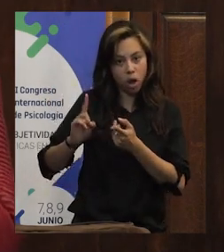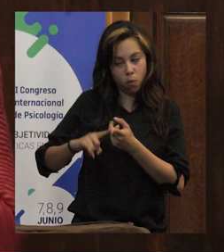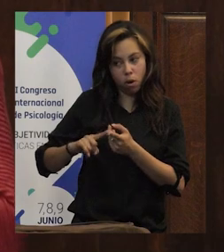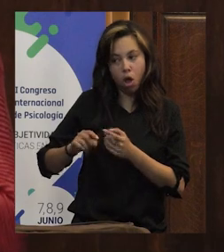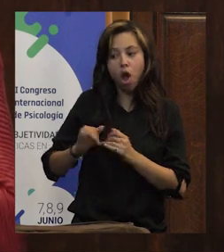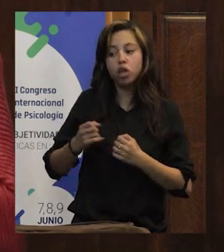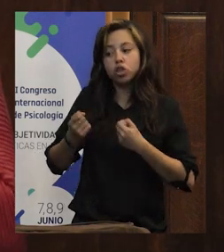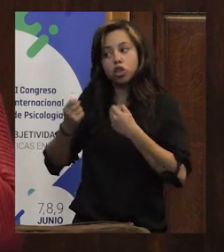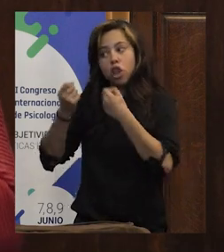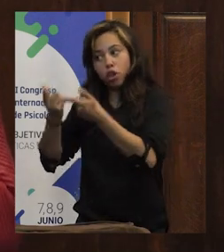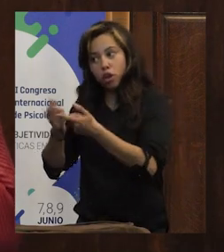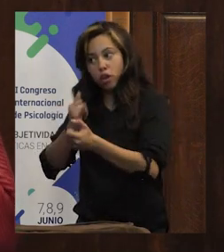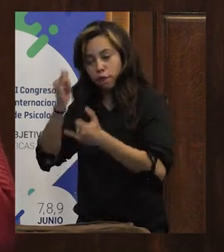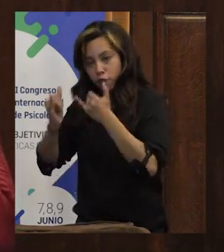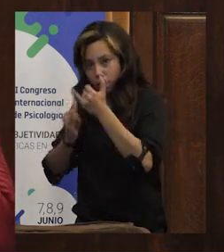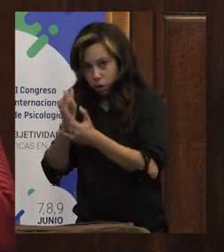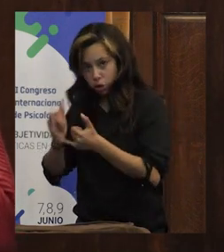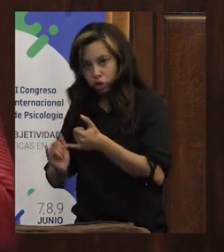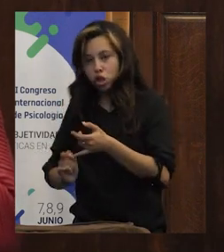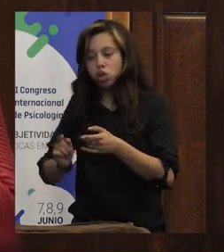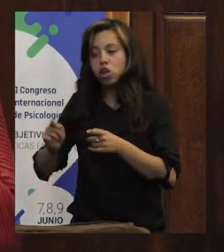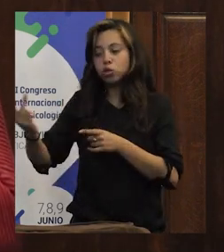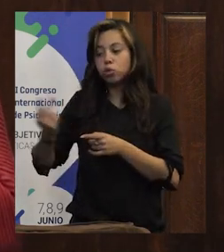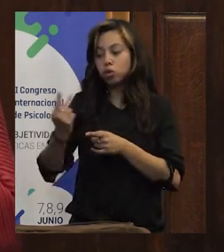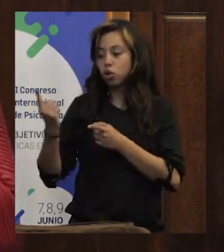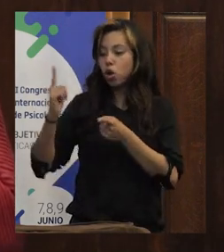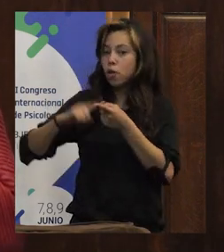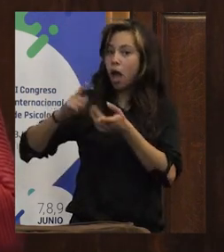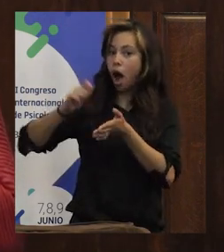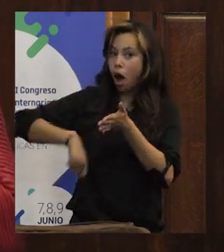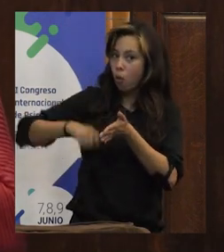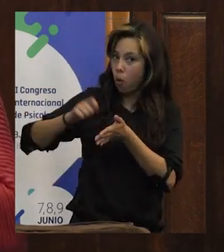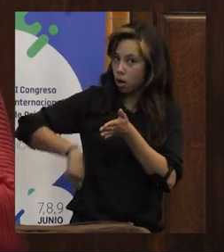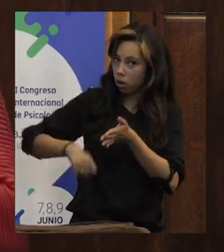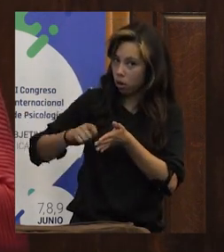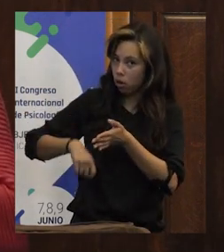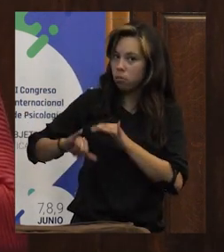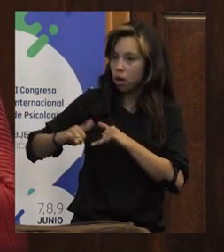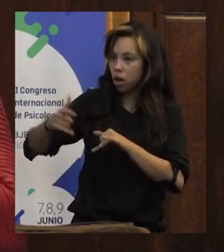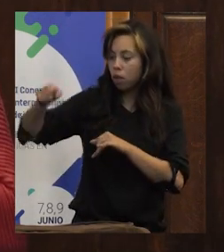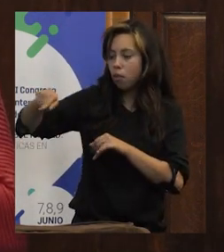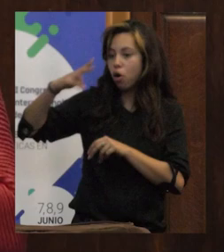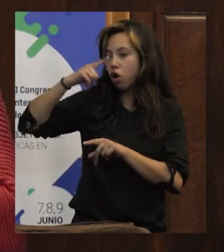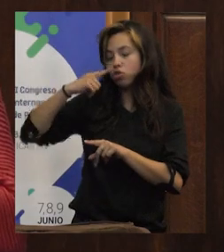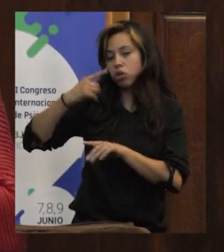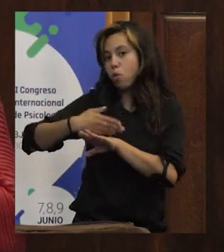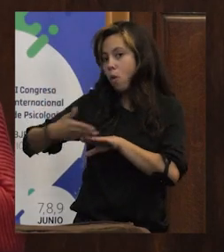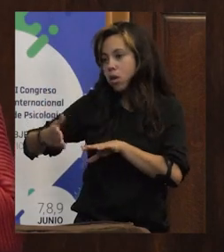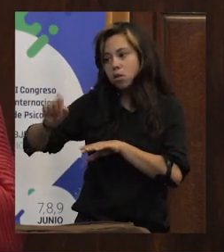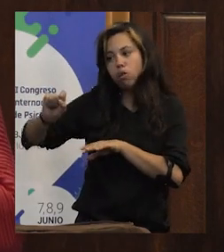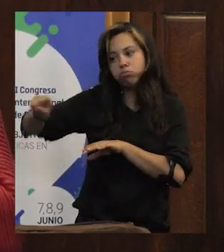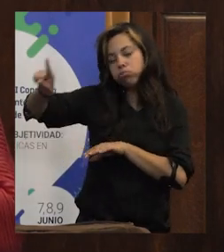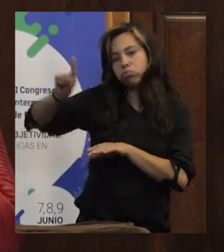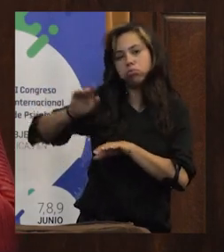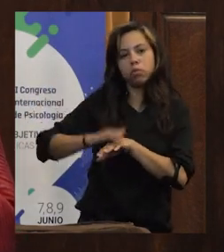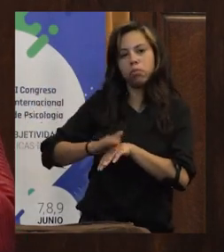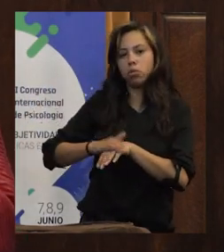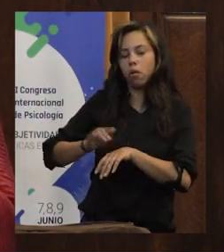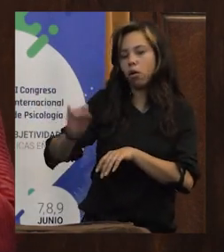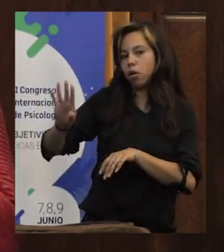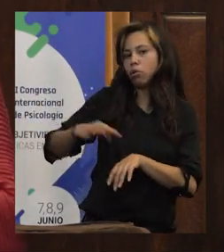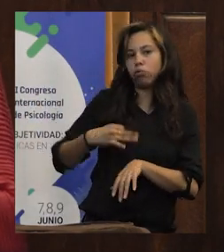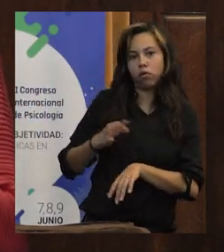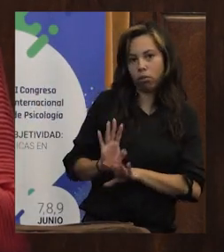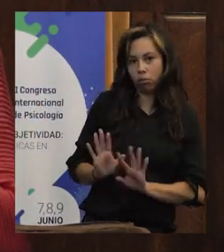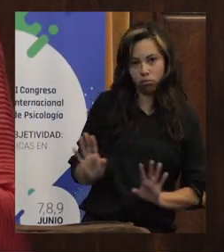optar. Mas esto es una manera jurídica, ¿tá?, de contornar los riesgos